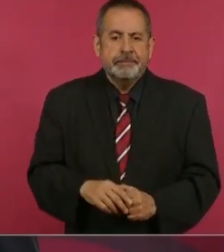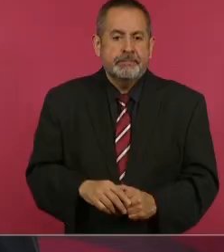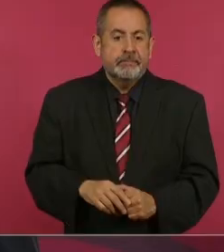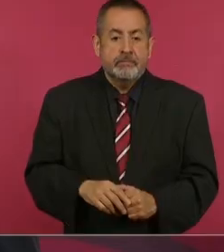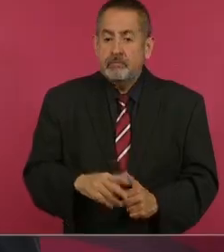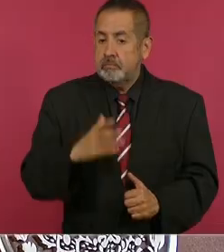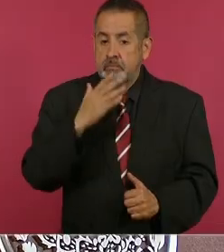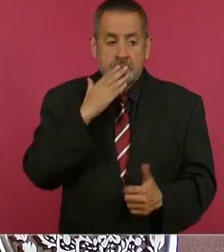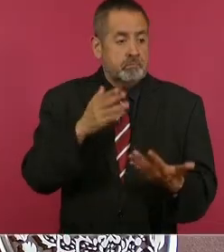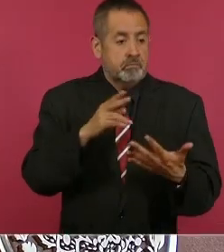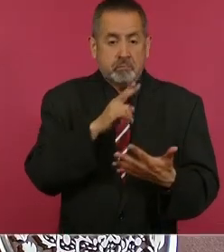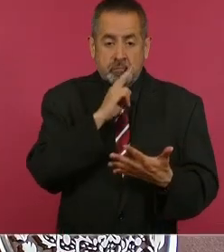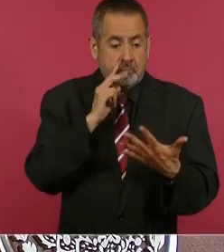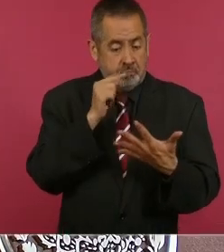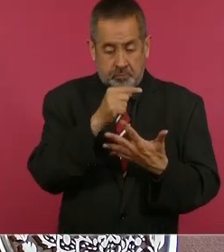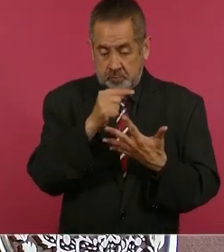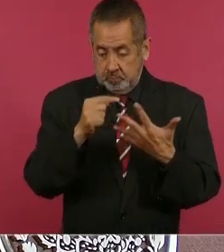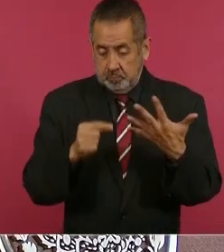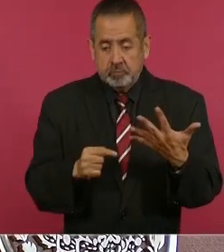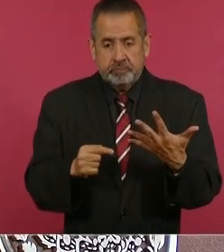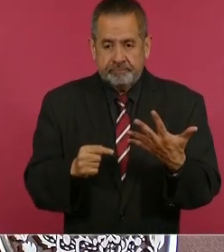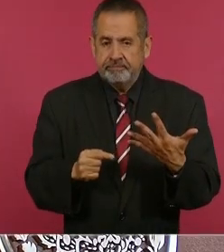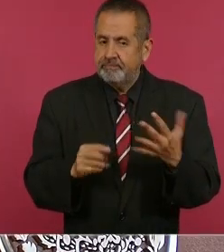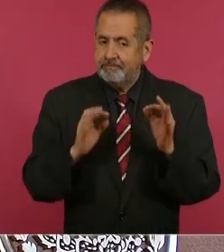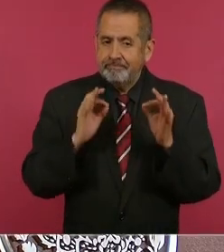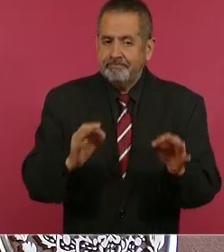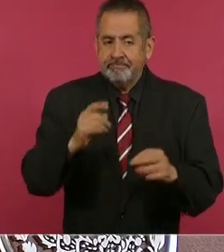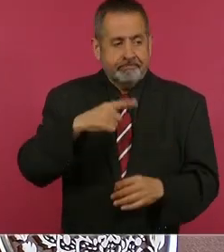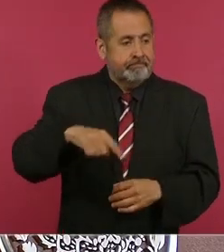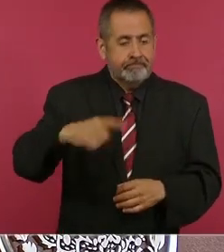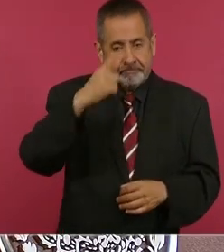son muy buenas noticias